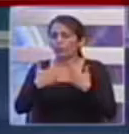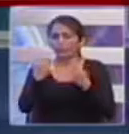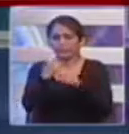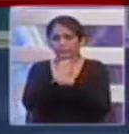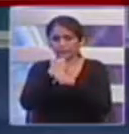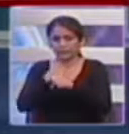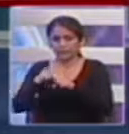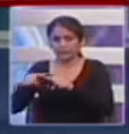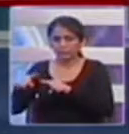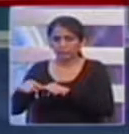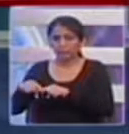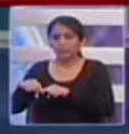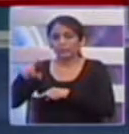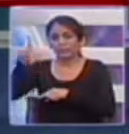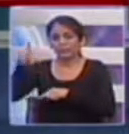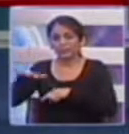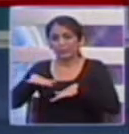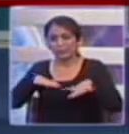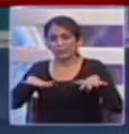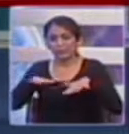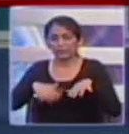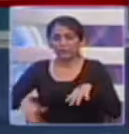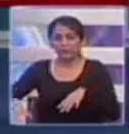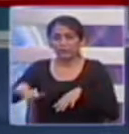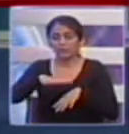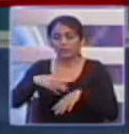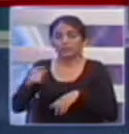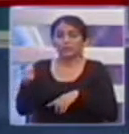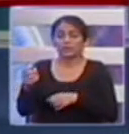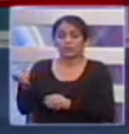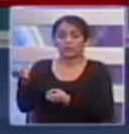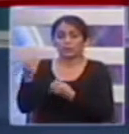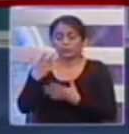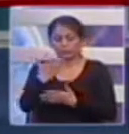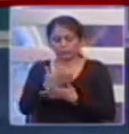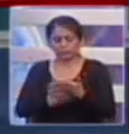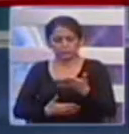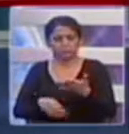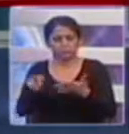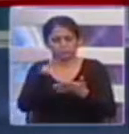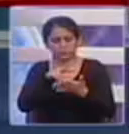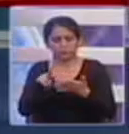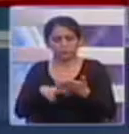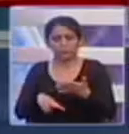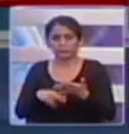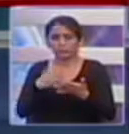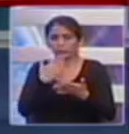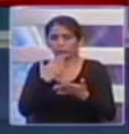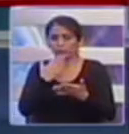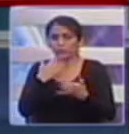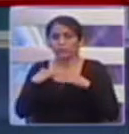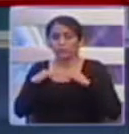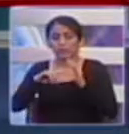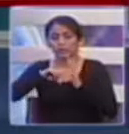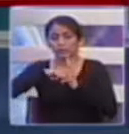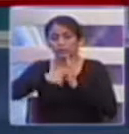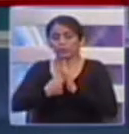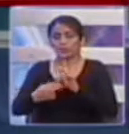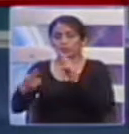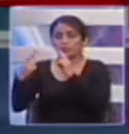coordinador zonal del Consejo de Participación, en el documento se determina acciones a ser examinadas por la Contraloría General del